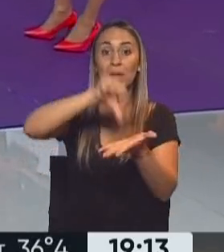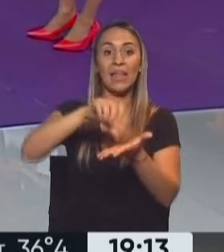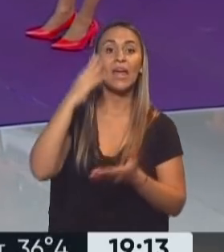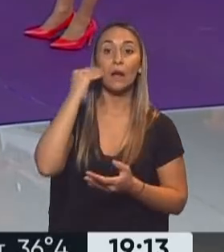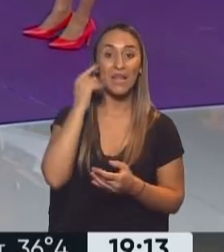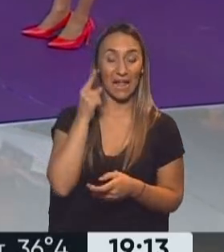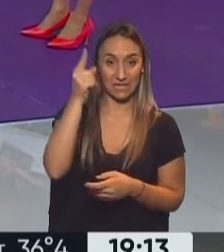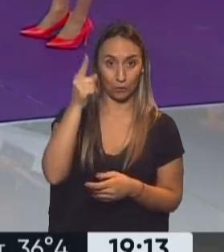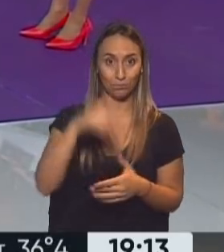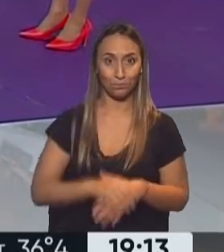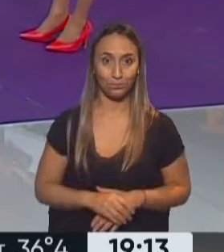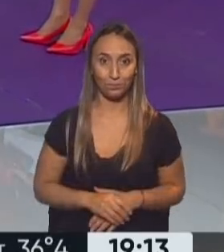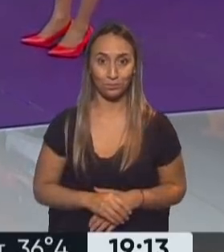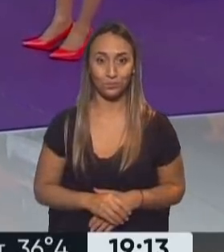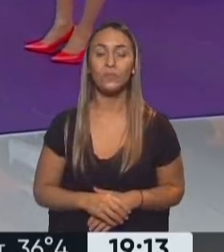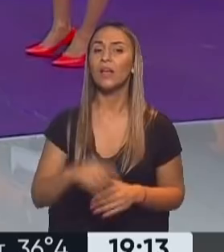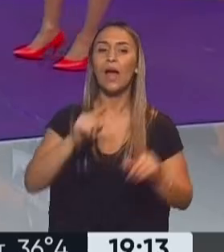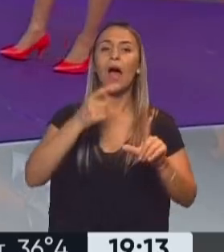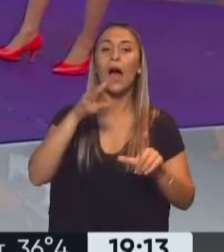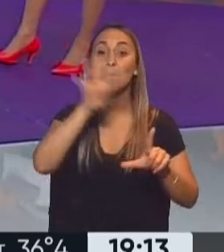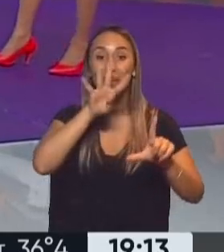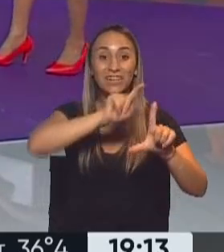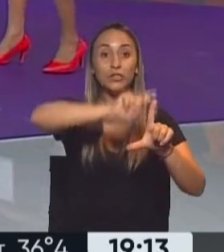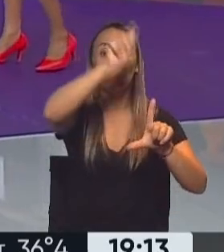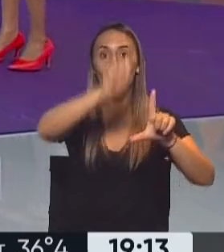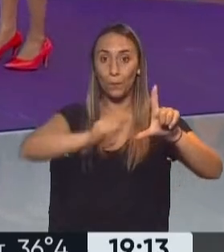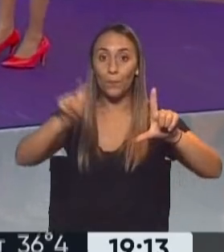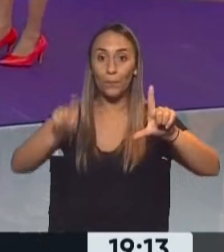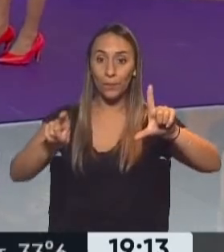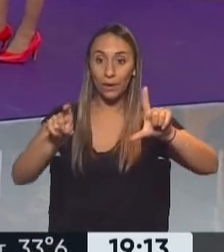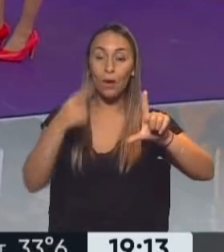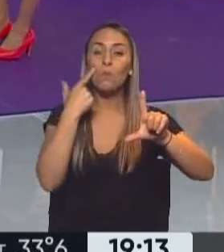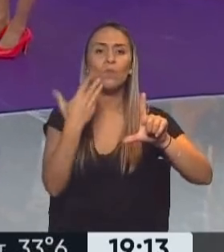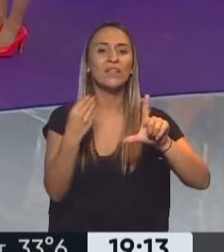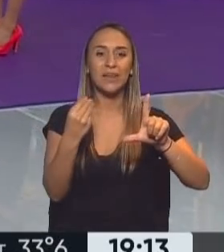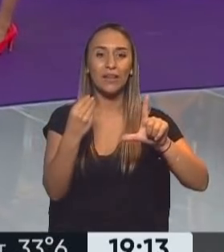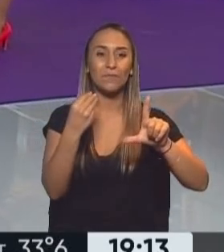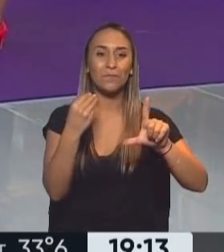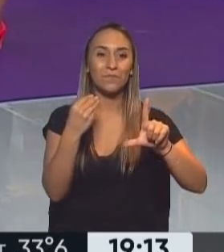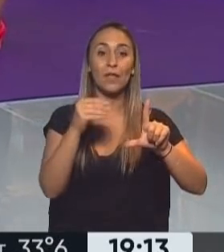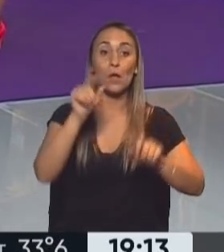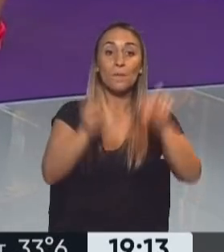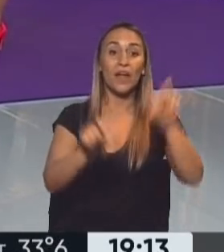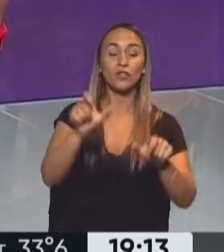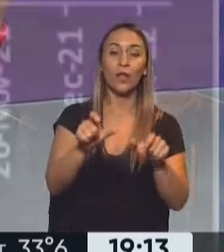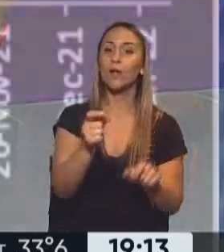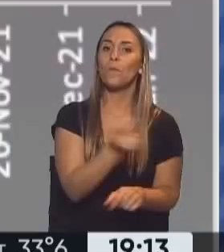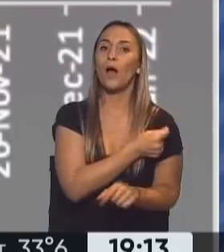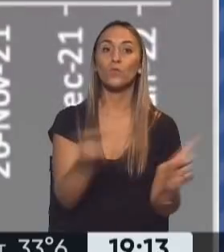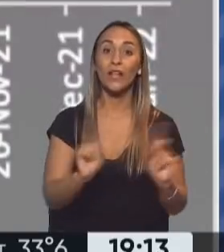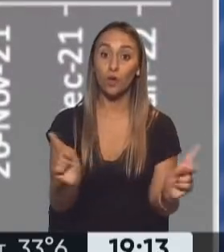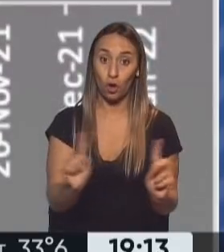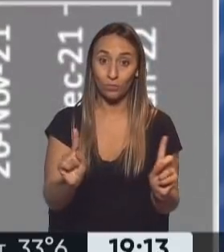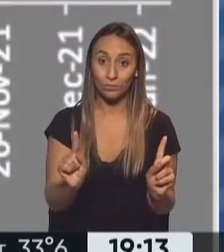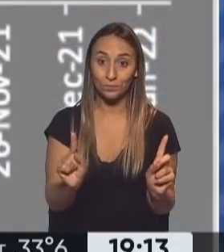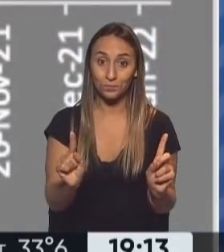¿sí? Reino Unido. La línea amarilla le va a mostrar en todas las placas, le va a mostrar los pacientes que no han recibido vacuna. Y